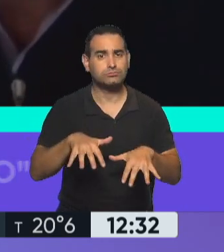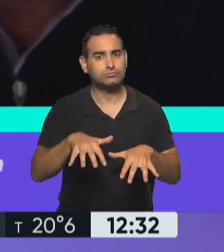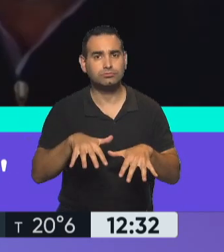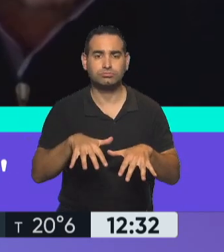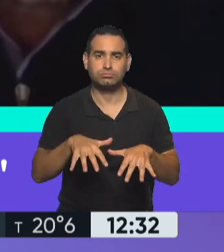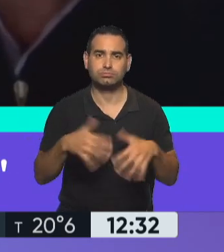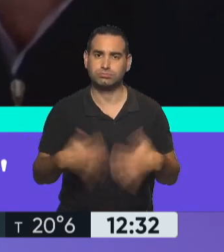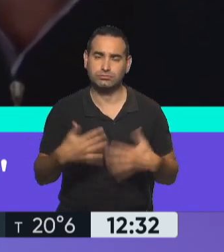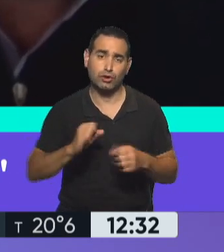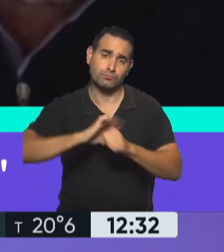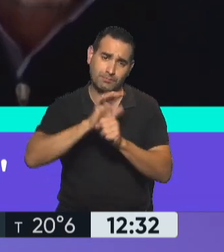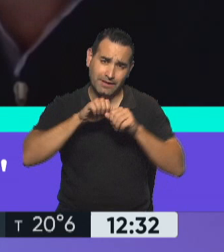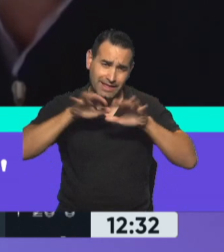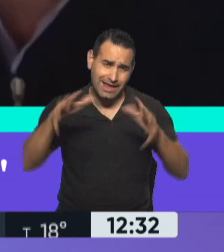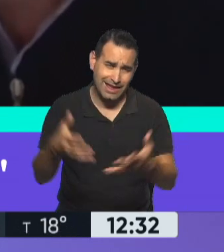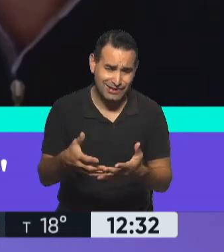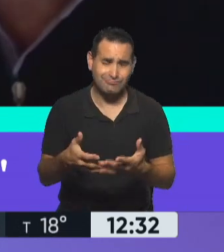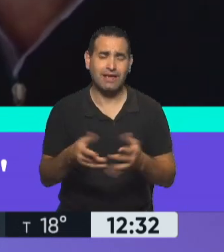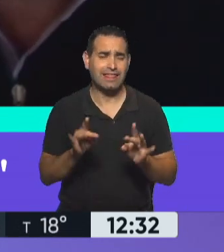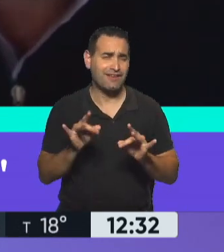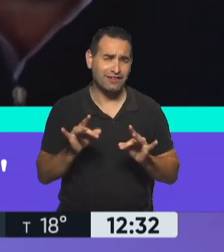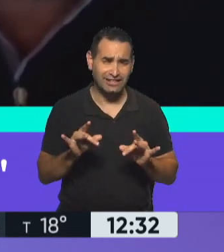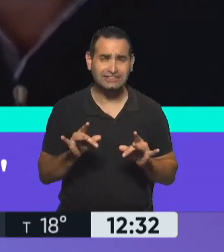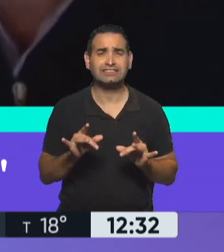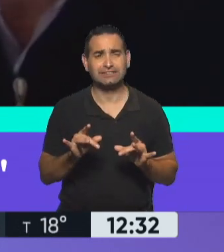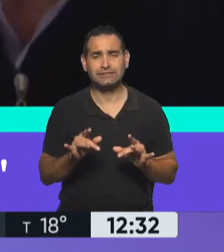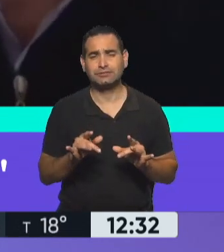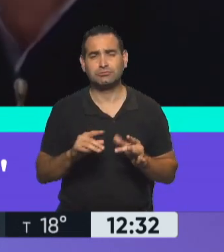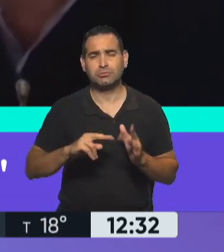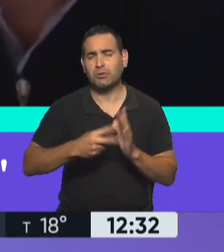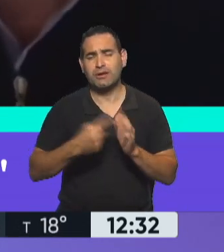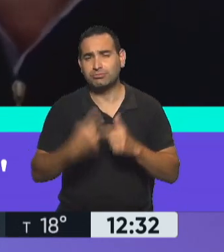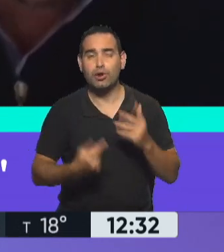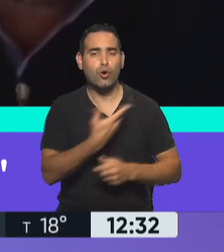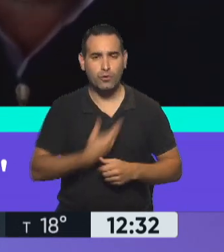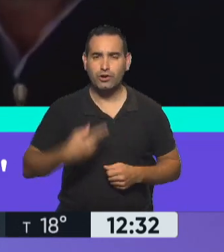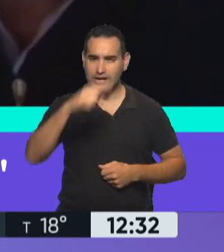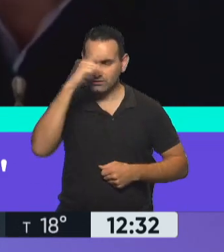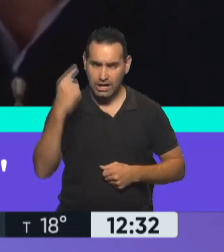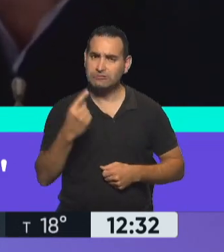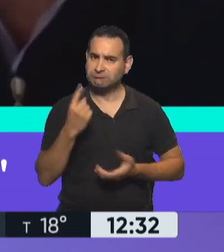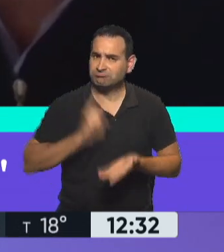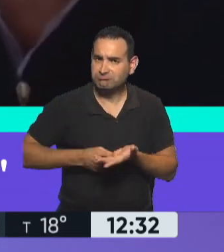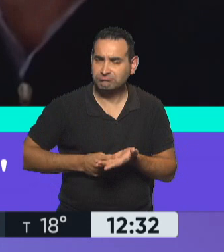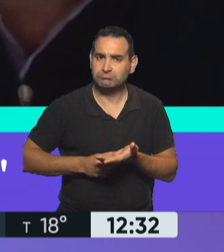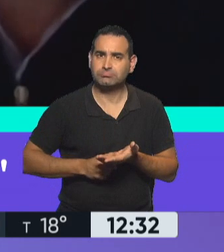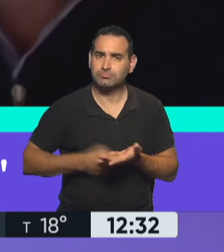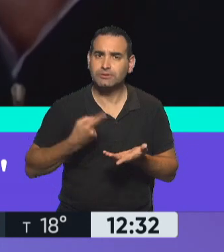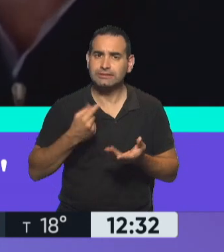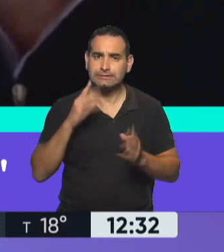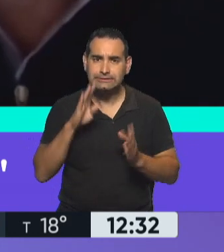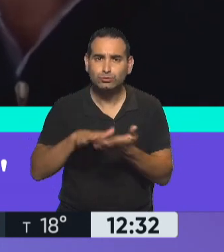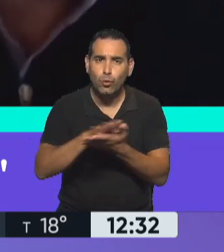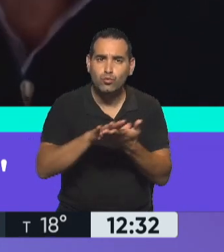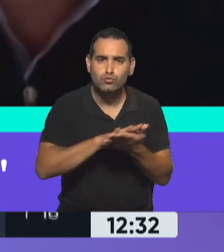momento de pandemia complicado, con muchas cuestiones. El gobierno nacional está actuando para resolverlos